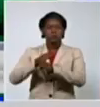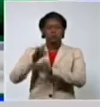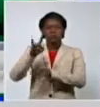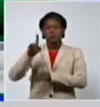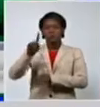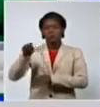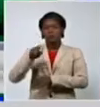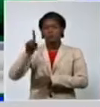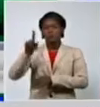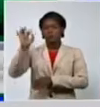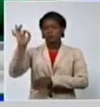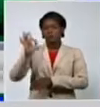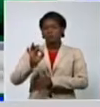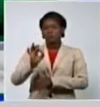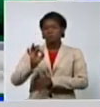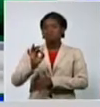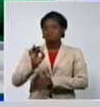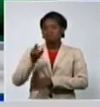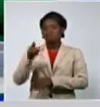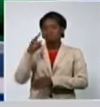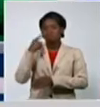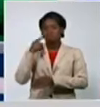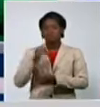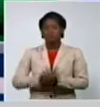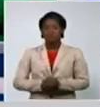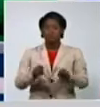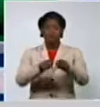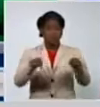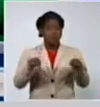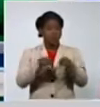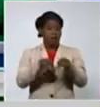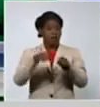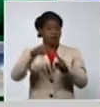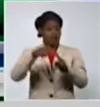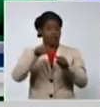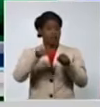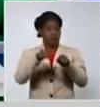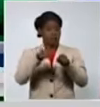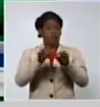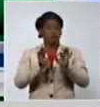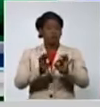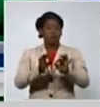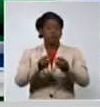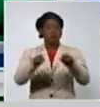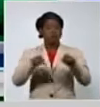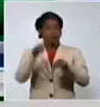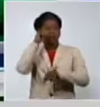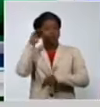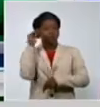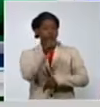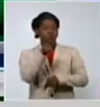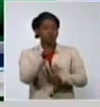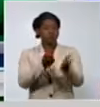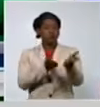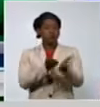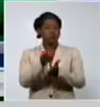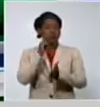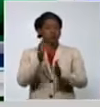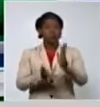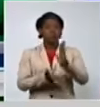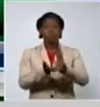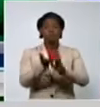91,1%. En terapia intensiva se incrementa el número de pacientes con